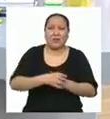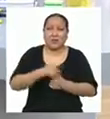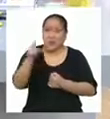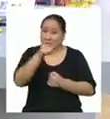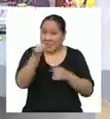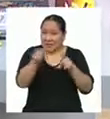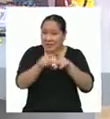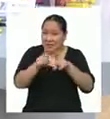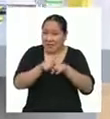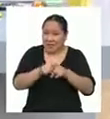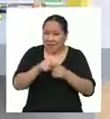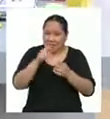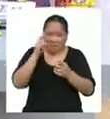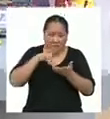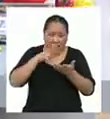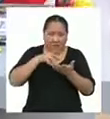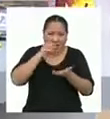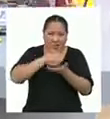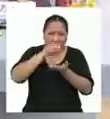lo mismo?